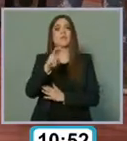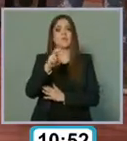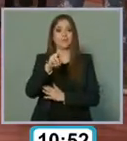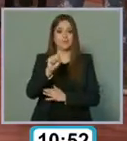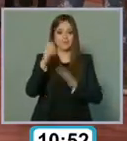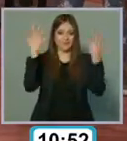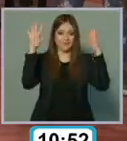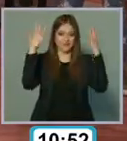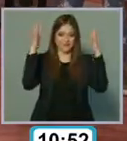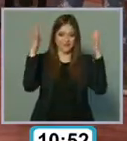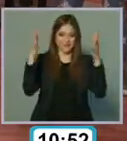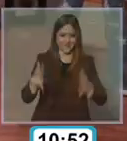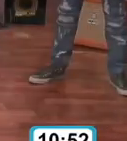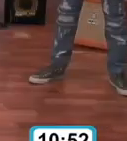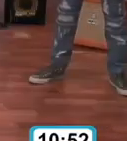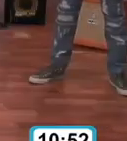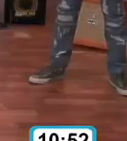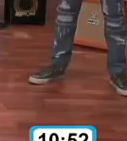¡Venga!